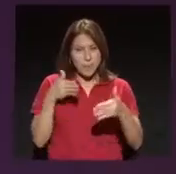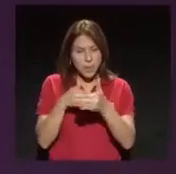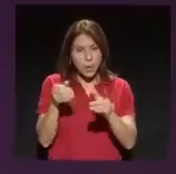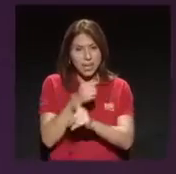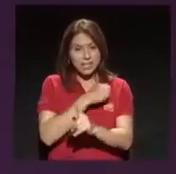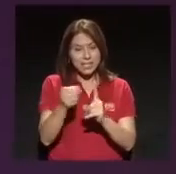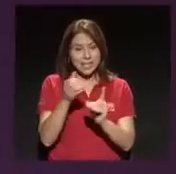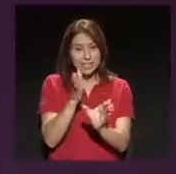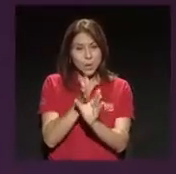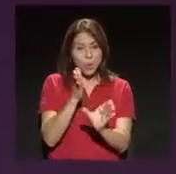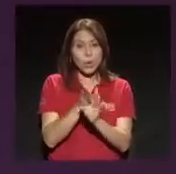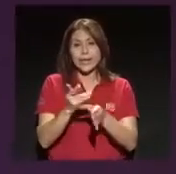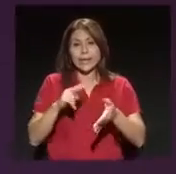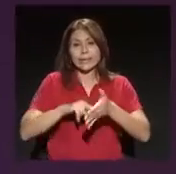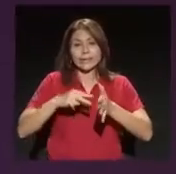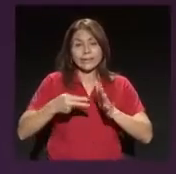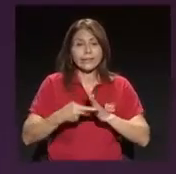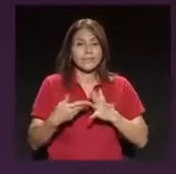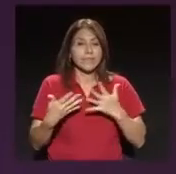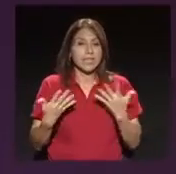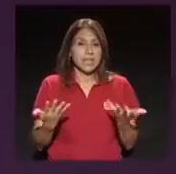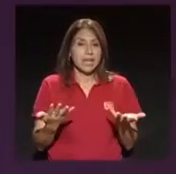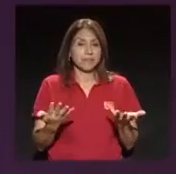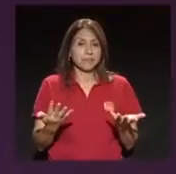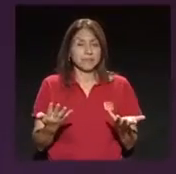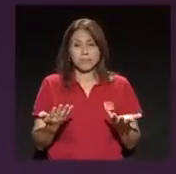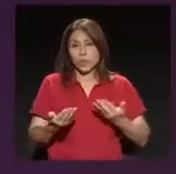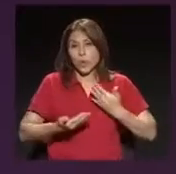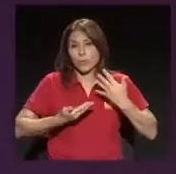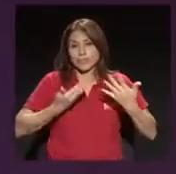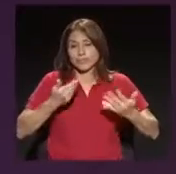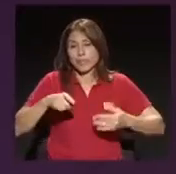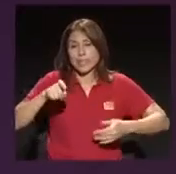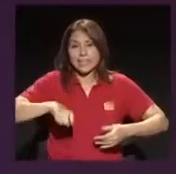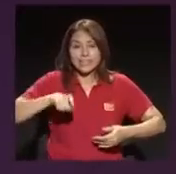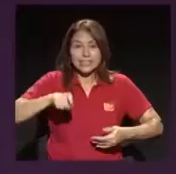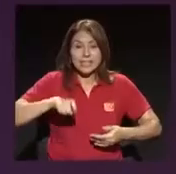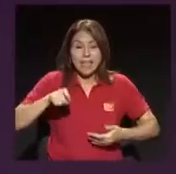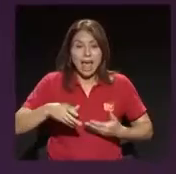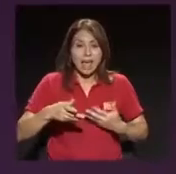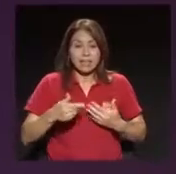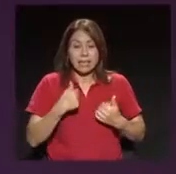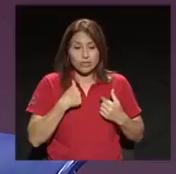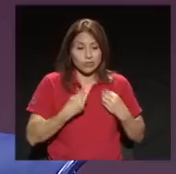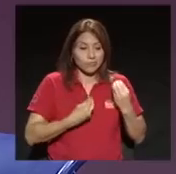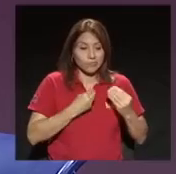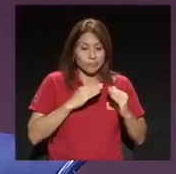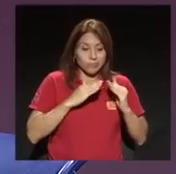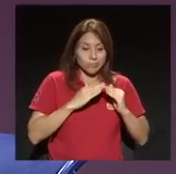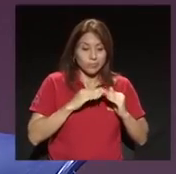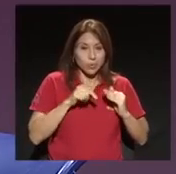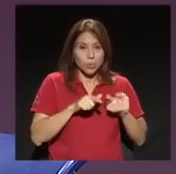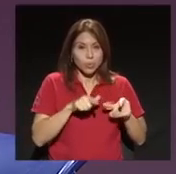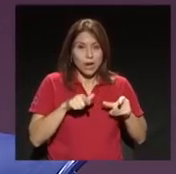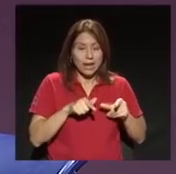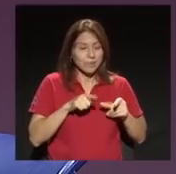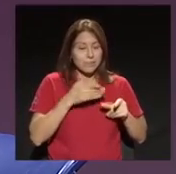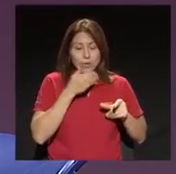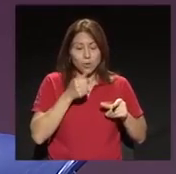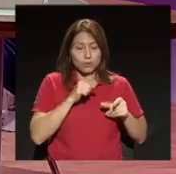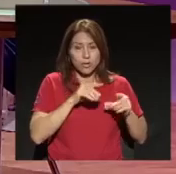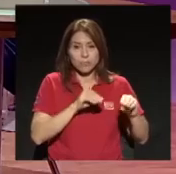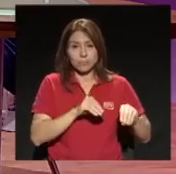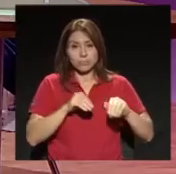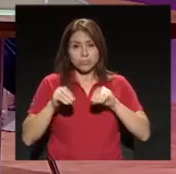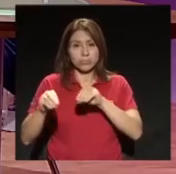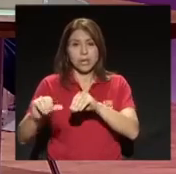implica desde, como decía Mariana, desde necesidad de irse de una ciudad a otra, ¿verdad? Por la